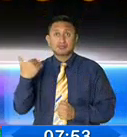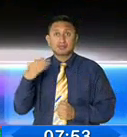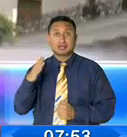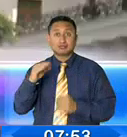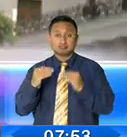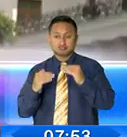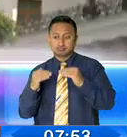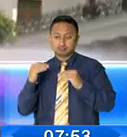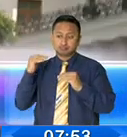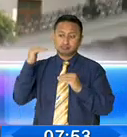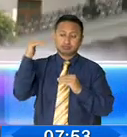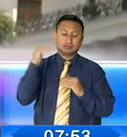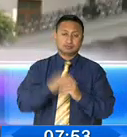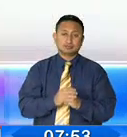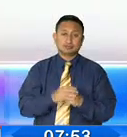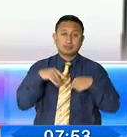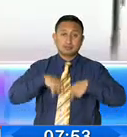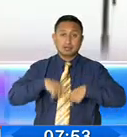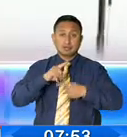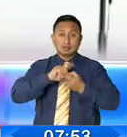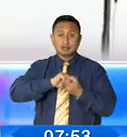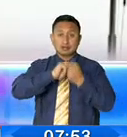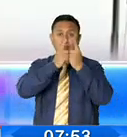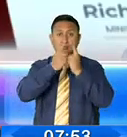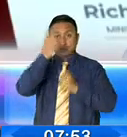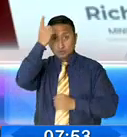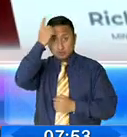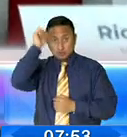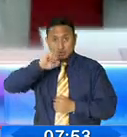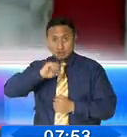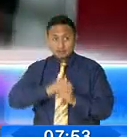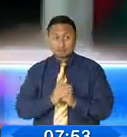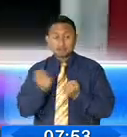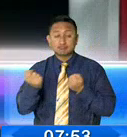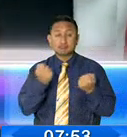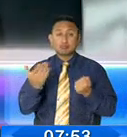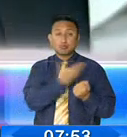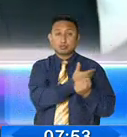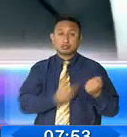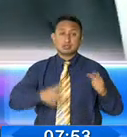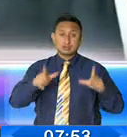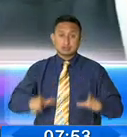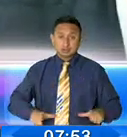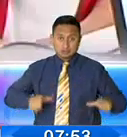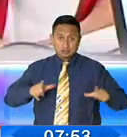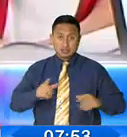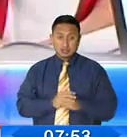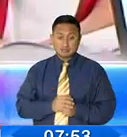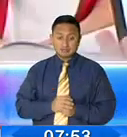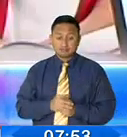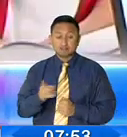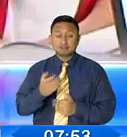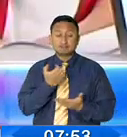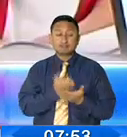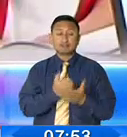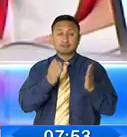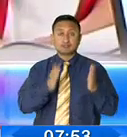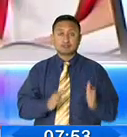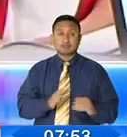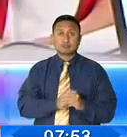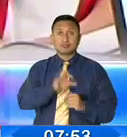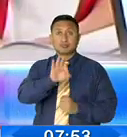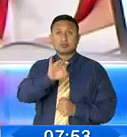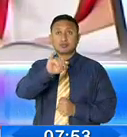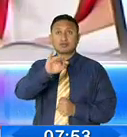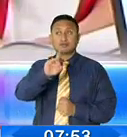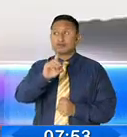precios desde que fueron reestructurados durante el mandato del presidente Lenín Moreno. Para el economista Fidel Márquez, estos